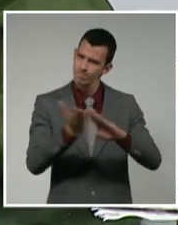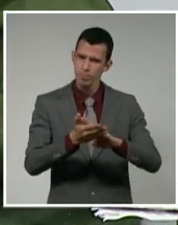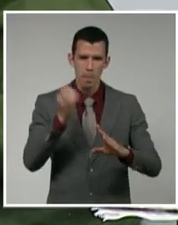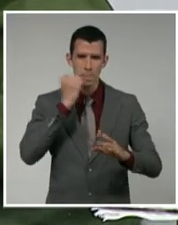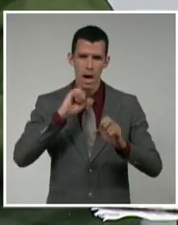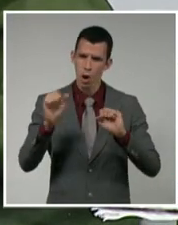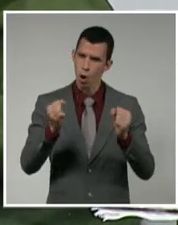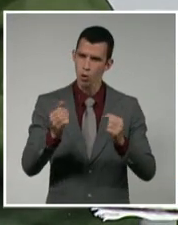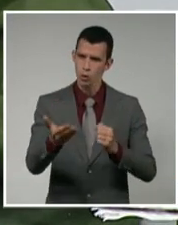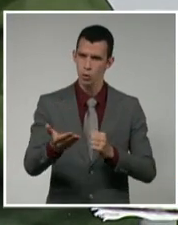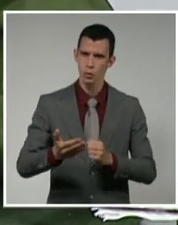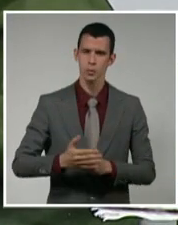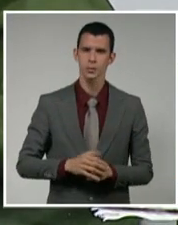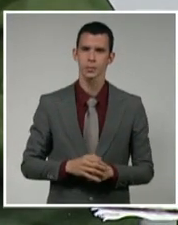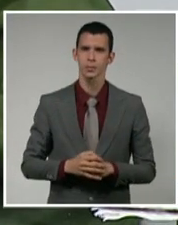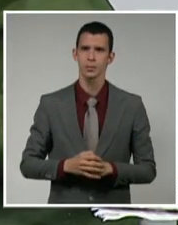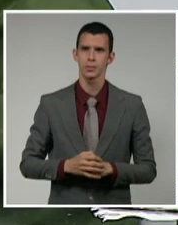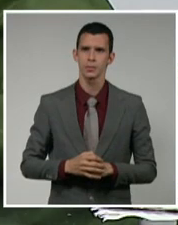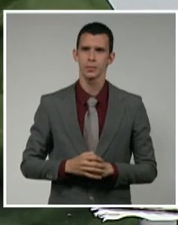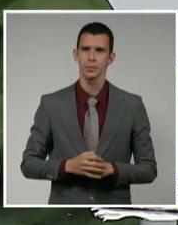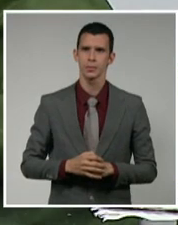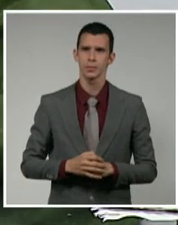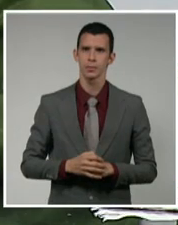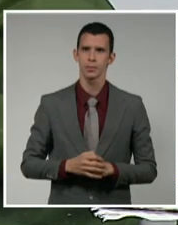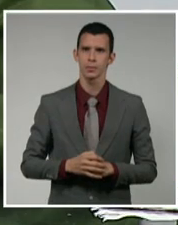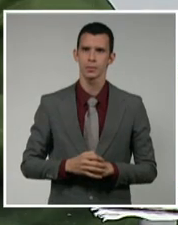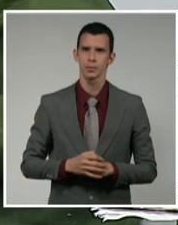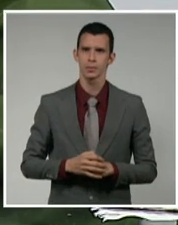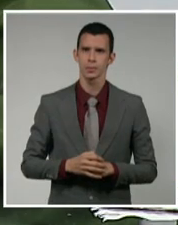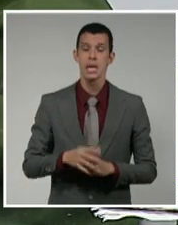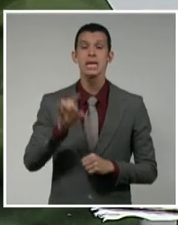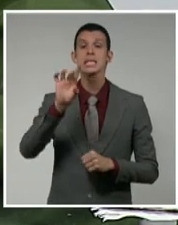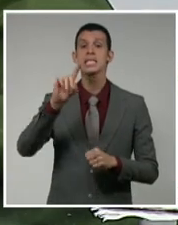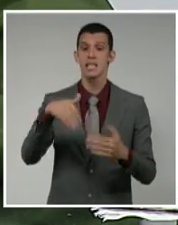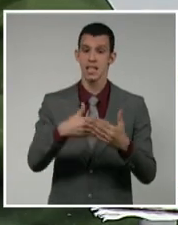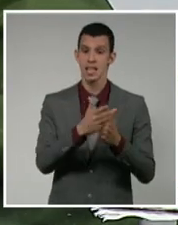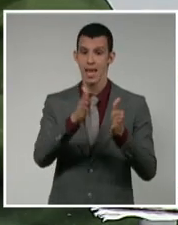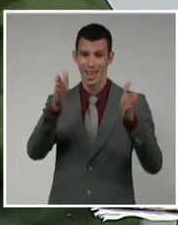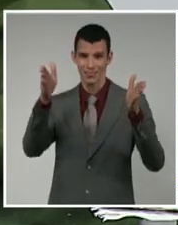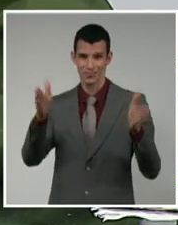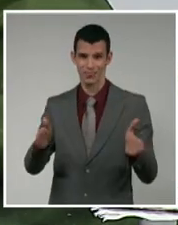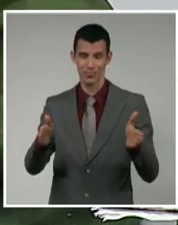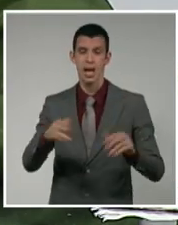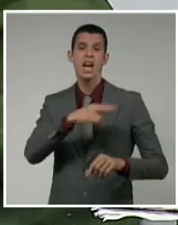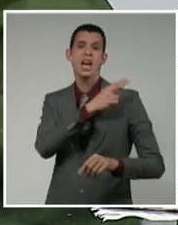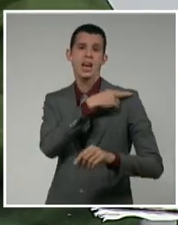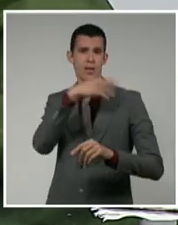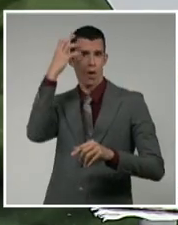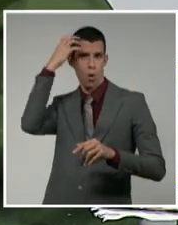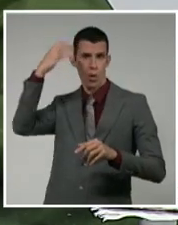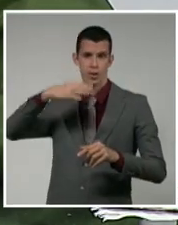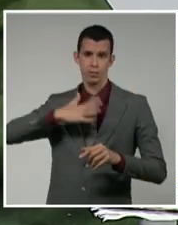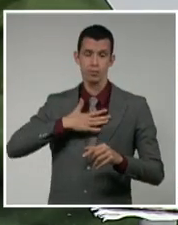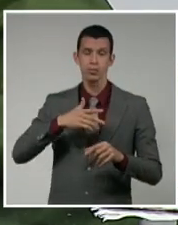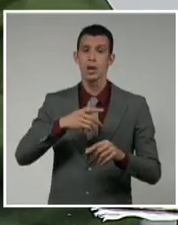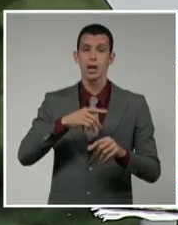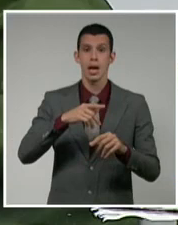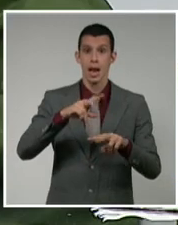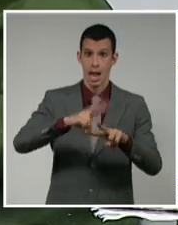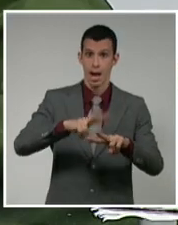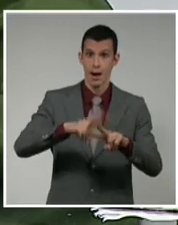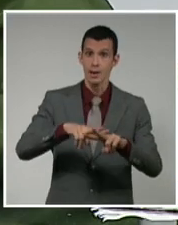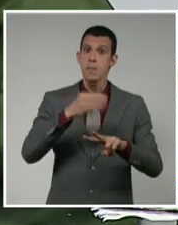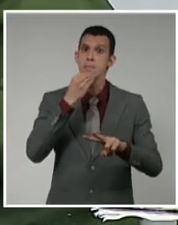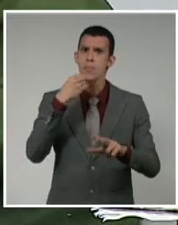faculta al gobernador de la ciudad durante este periodo de un instrumento legal que permita aplicar multas severas con